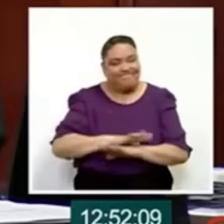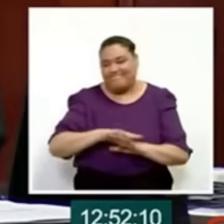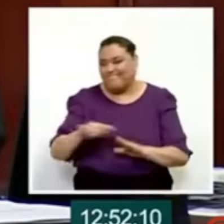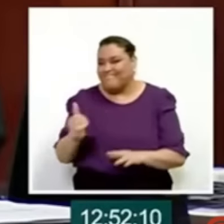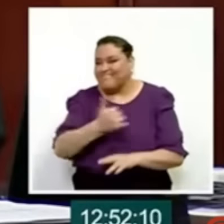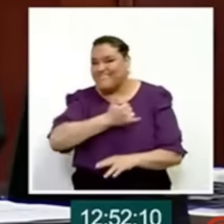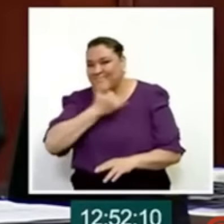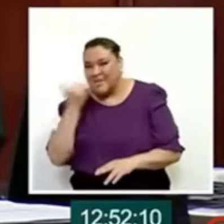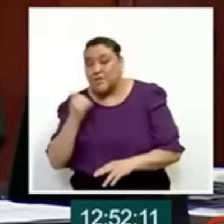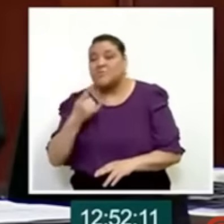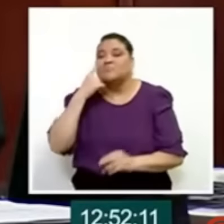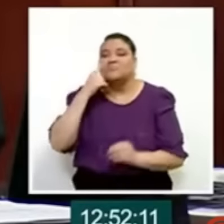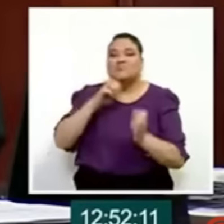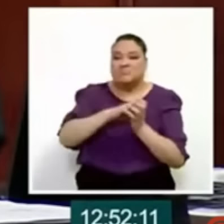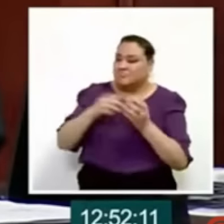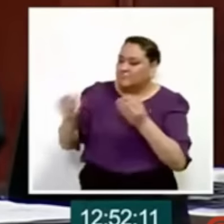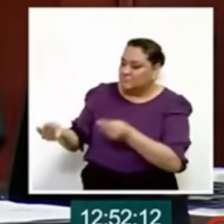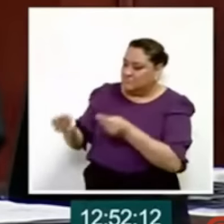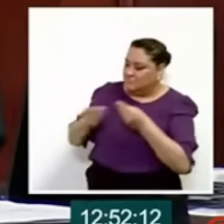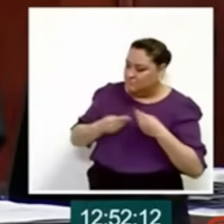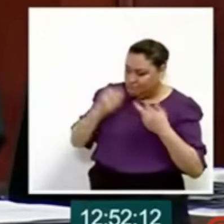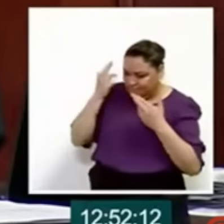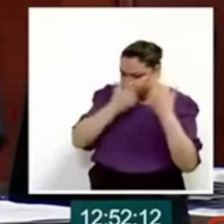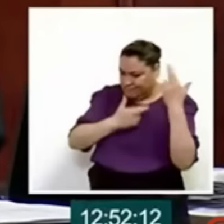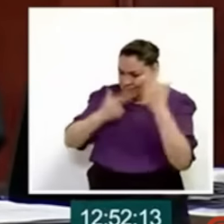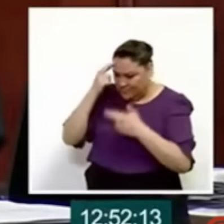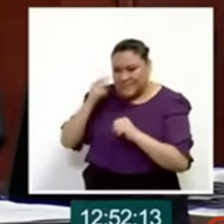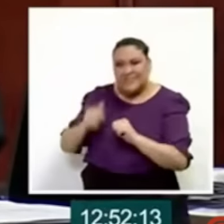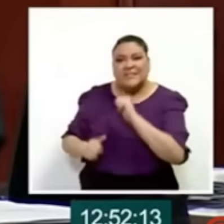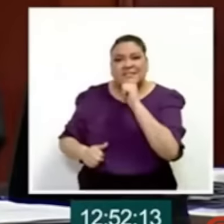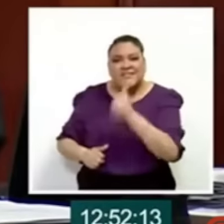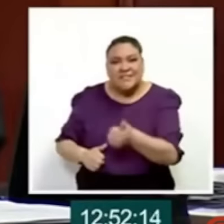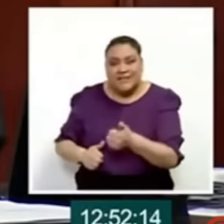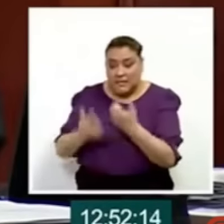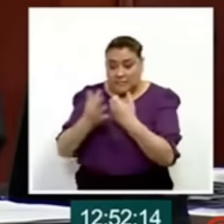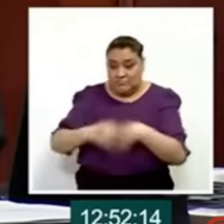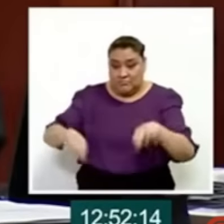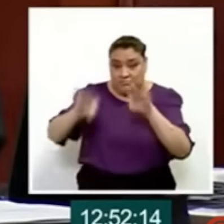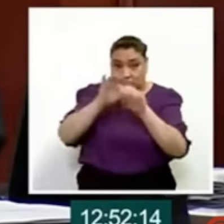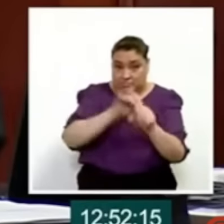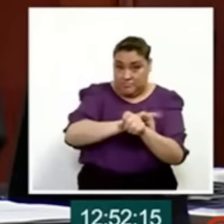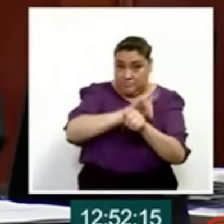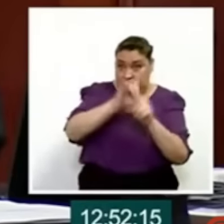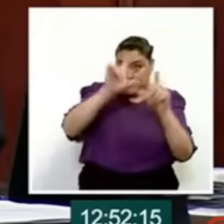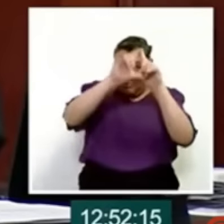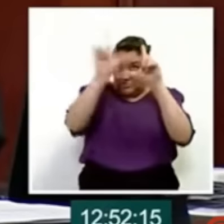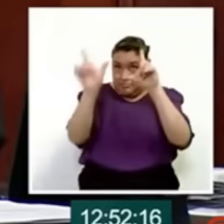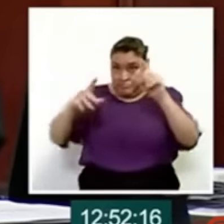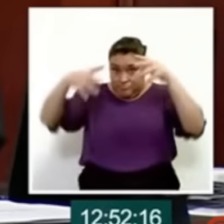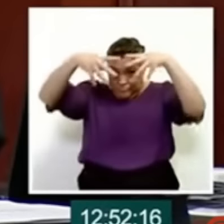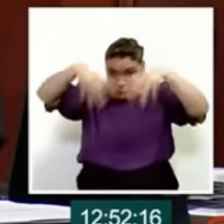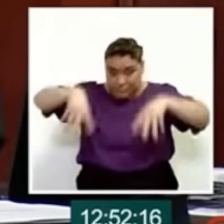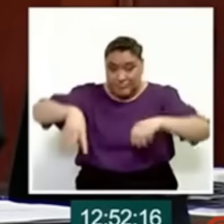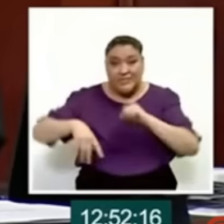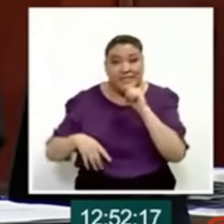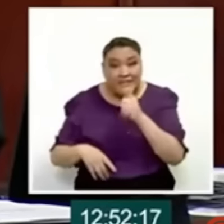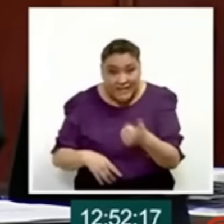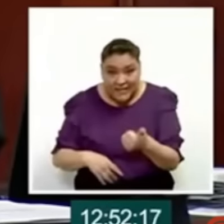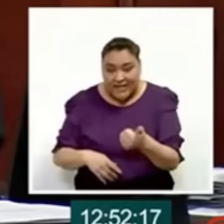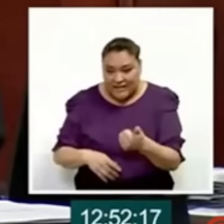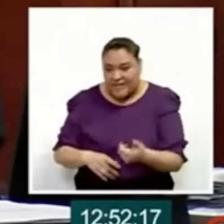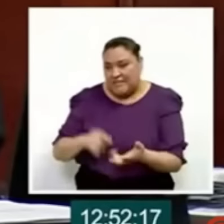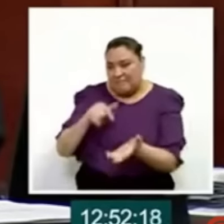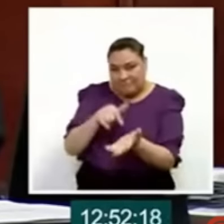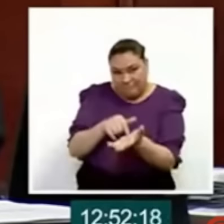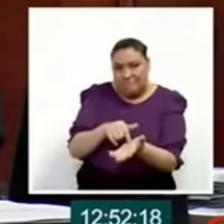debemos contribuir, debemos aportar, ¿no? Para pues los recursos con los que dispone el Estado para atender